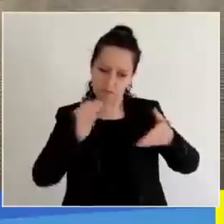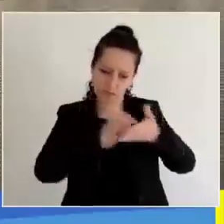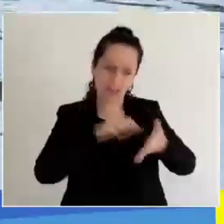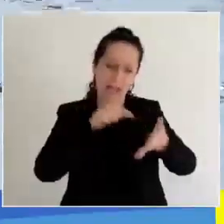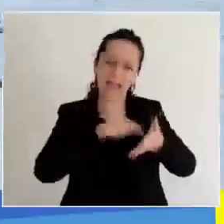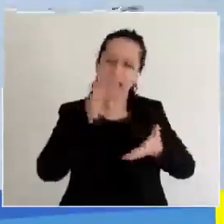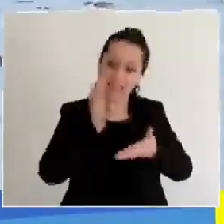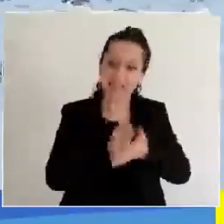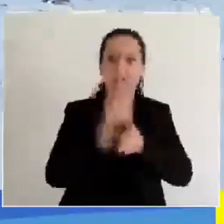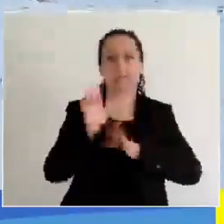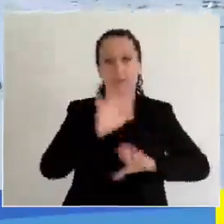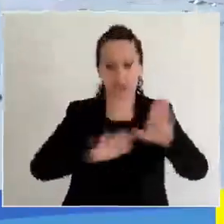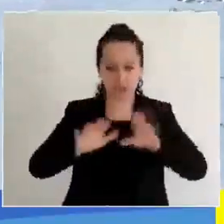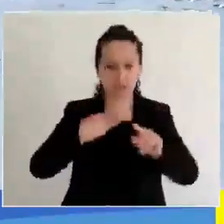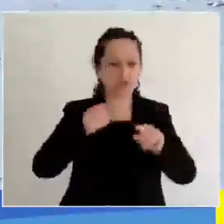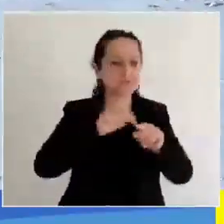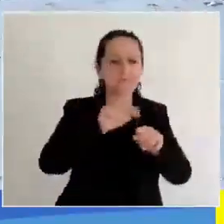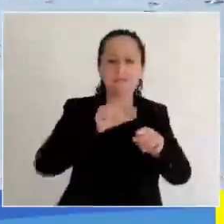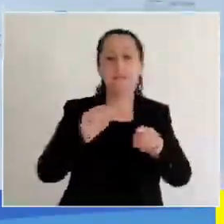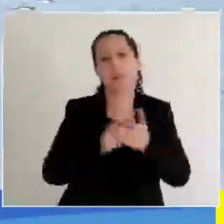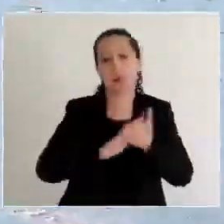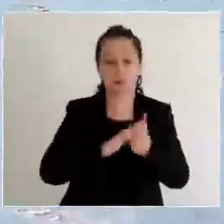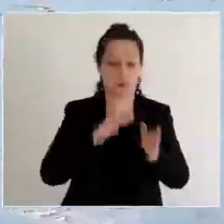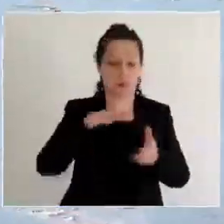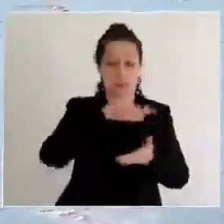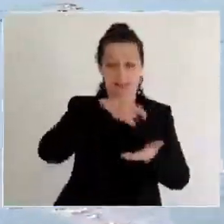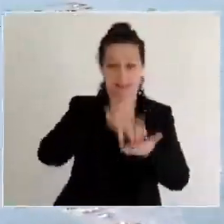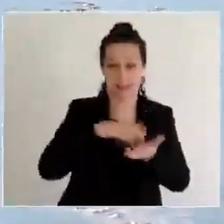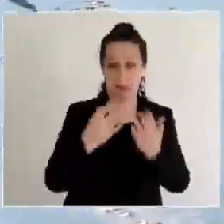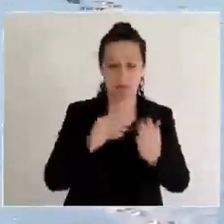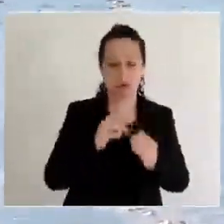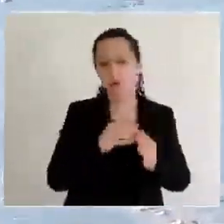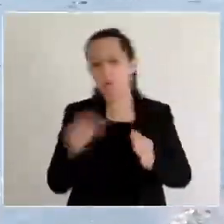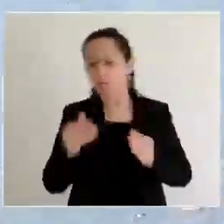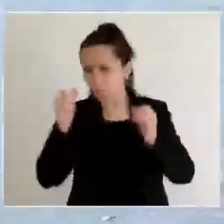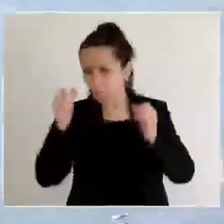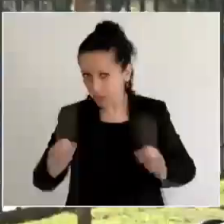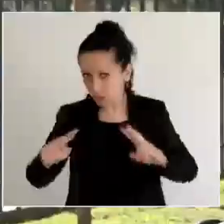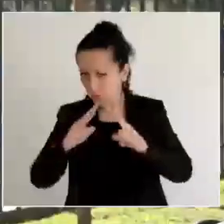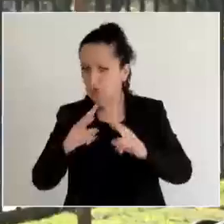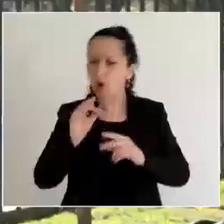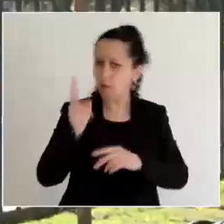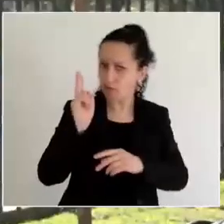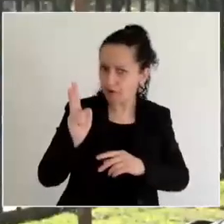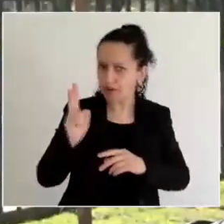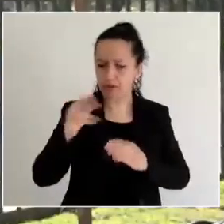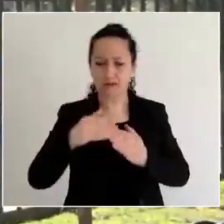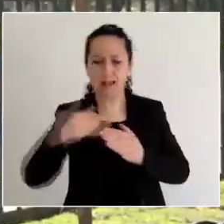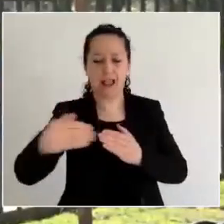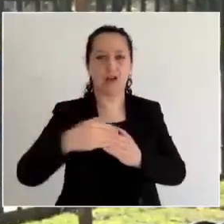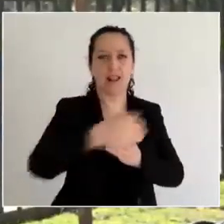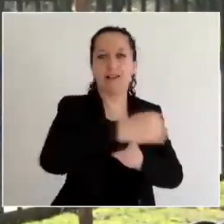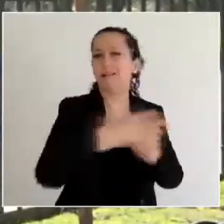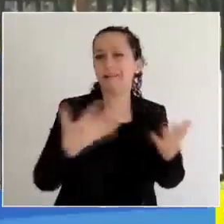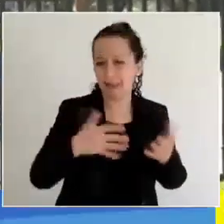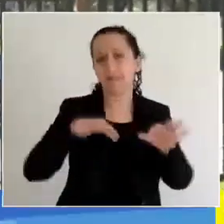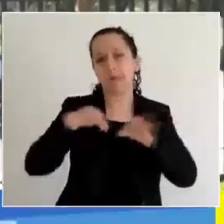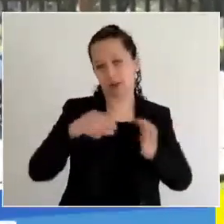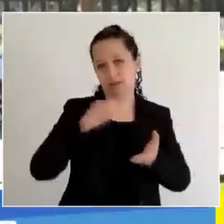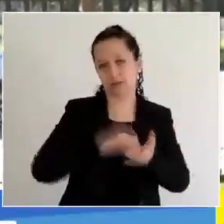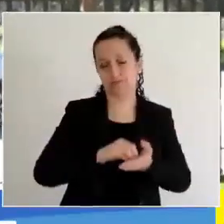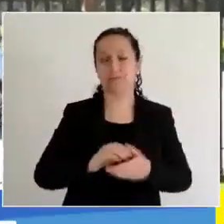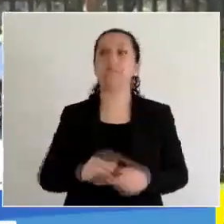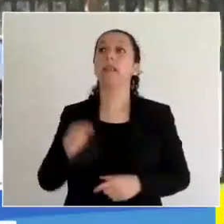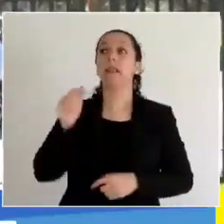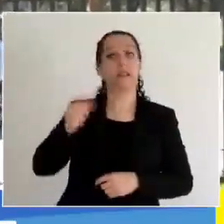características al entorno de qué se puede construir y qué no se puede construir. Estas audiencias se enmarcan dentro del proceso de